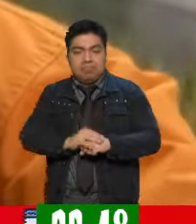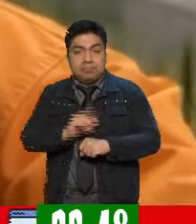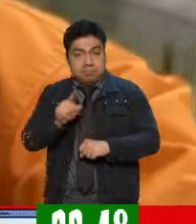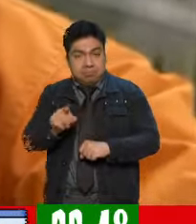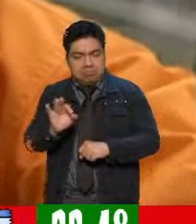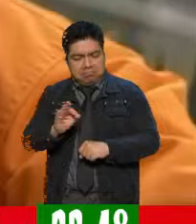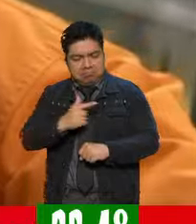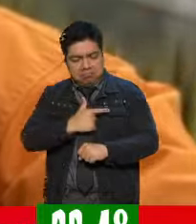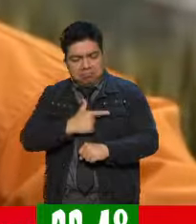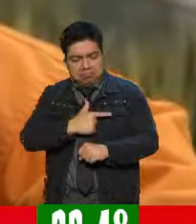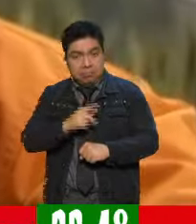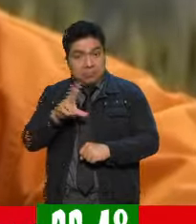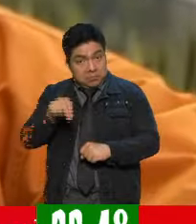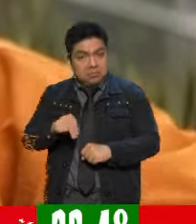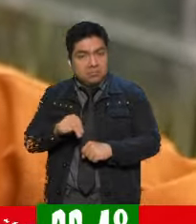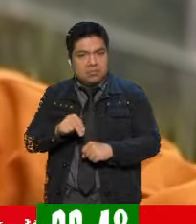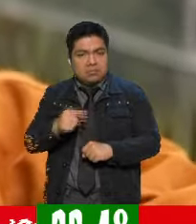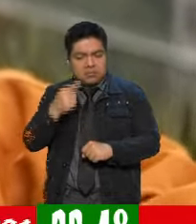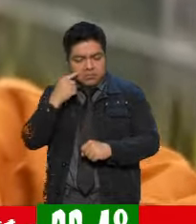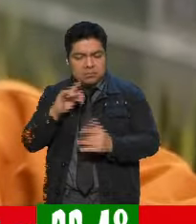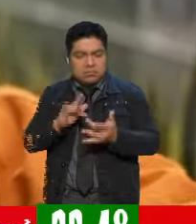va a gustar. Si no, me pueden seguir en las redes,